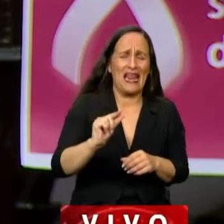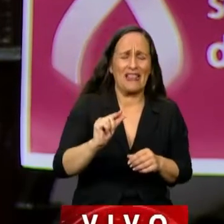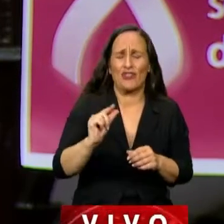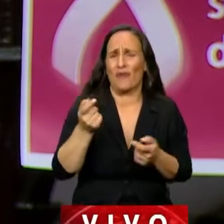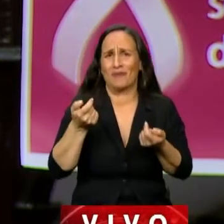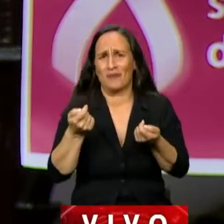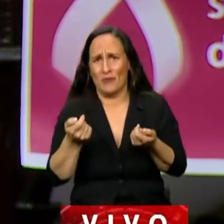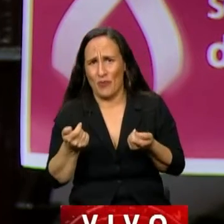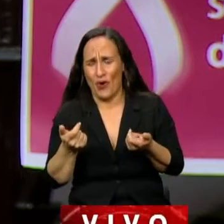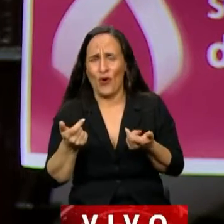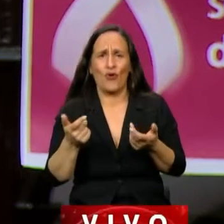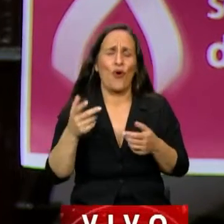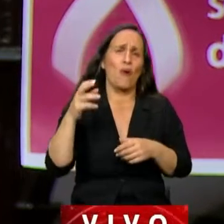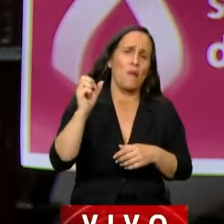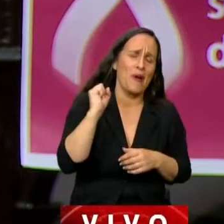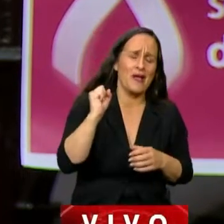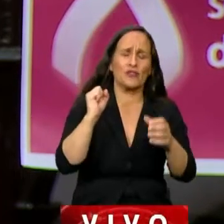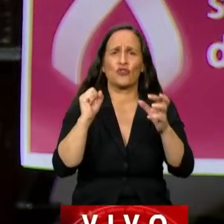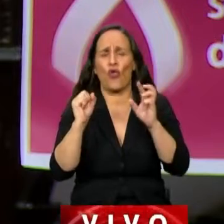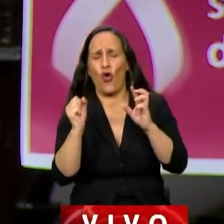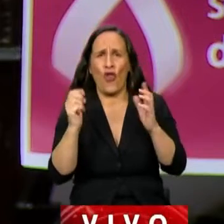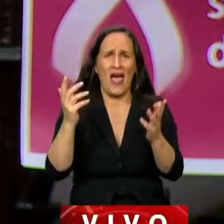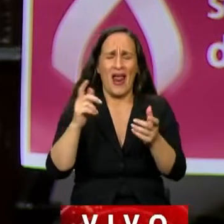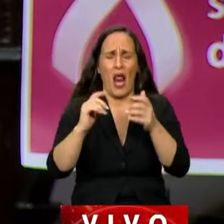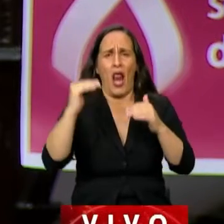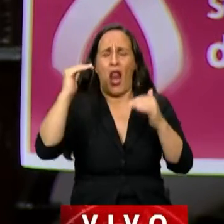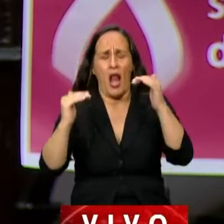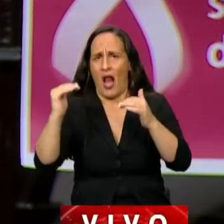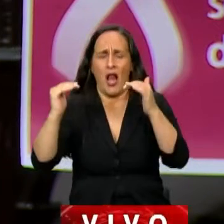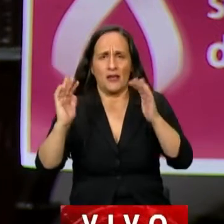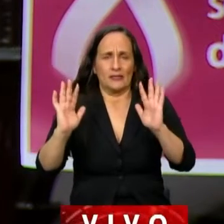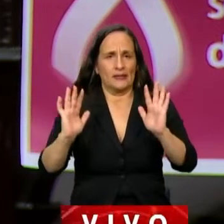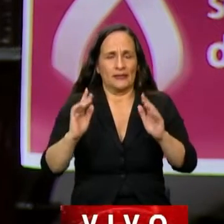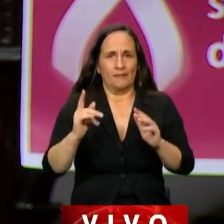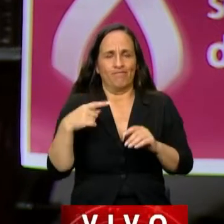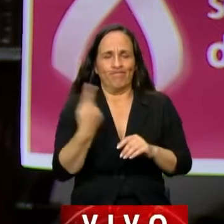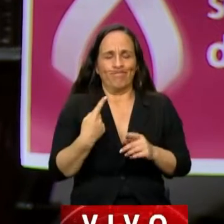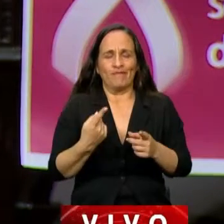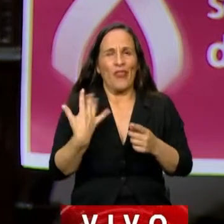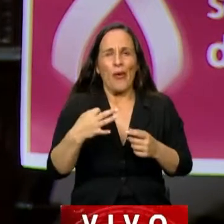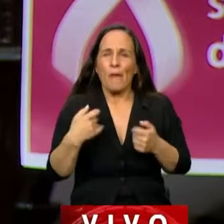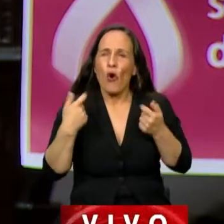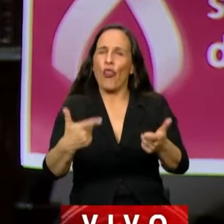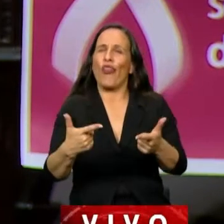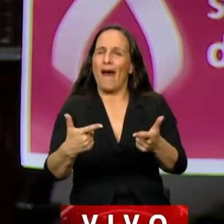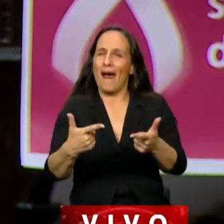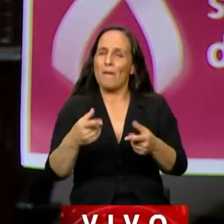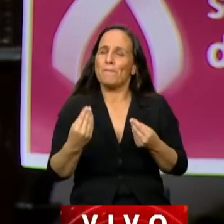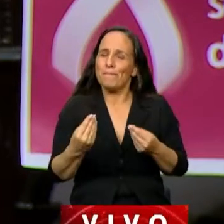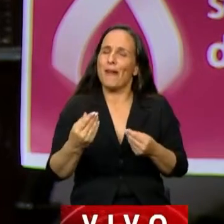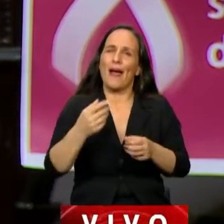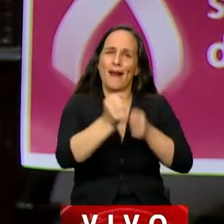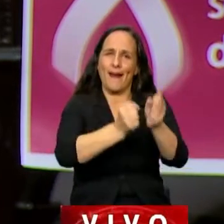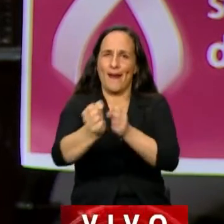de incertidumbre cambiaria. Es imprescindible generar las condiciones para que